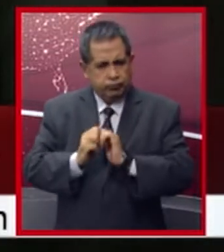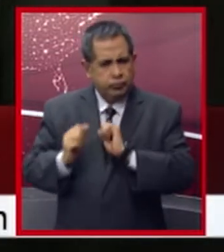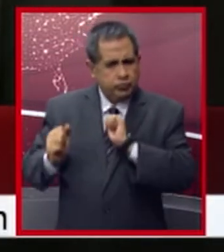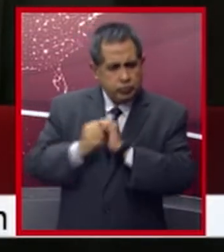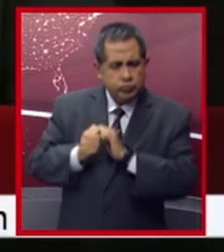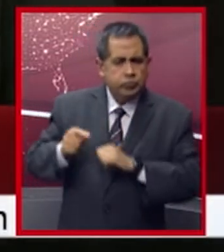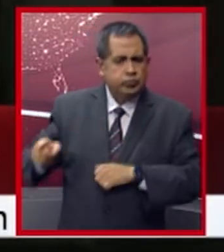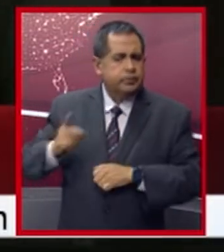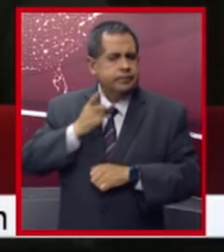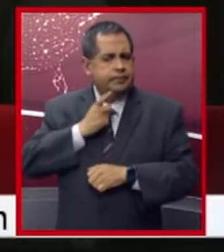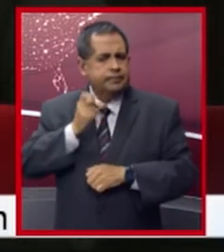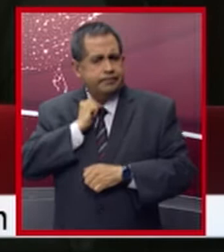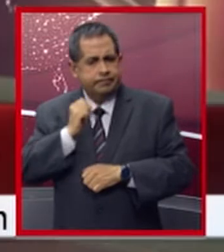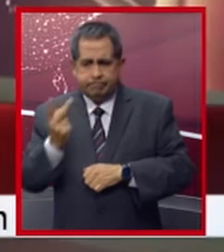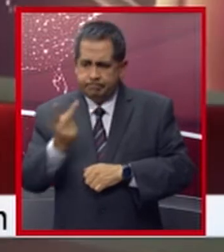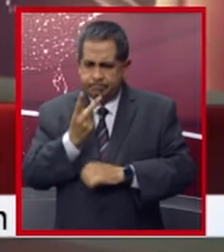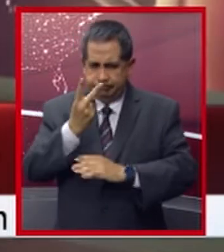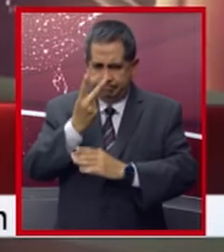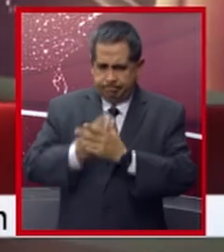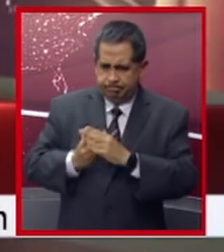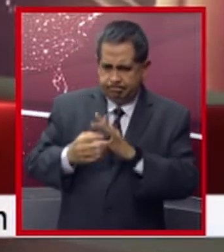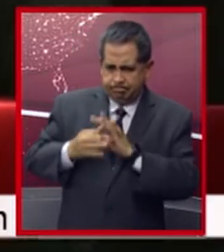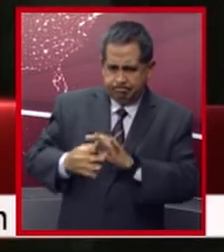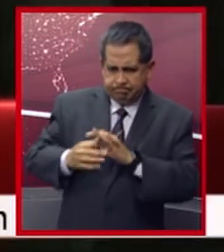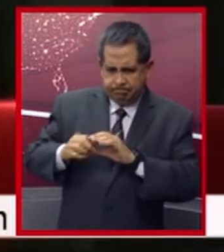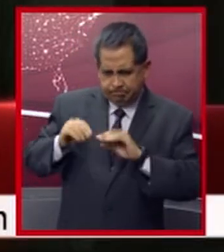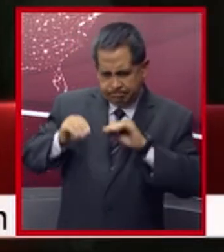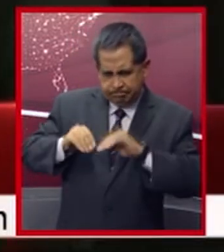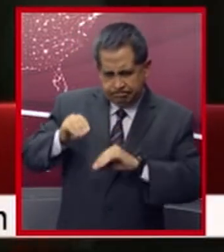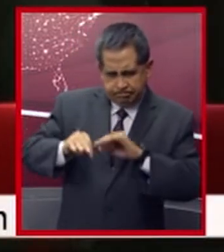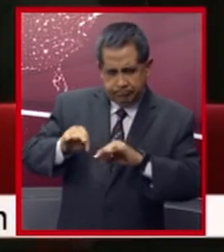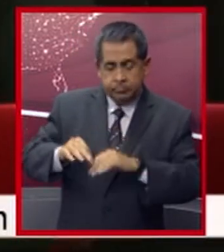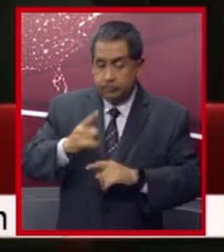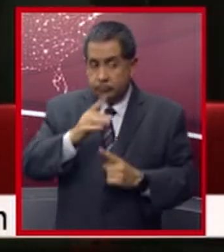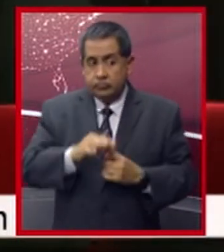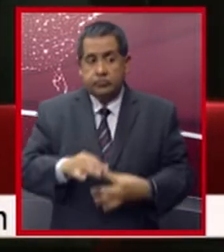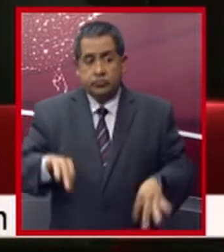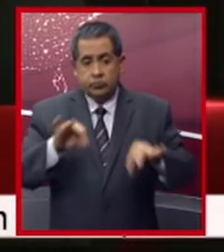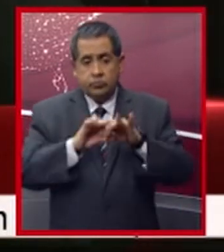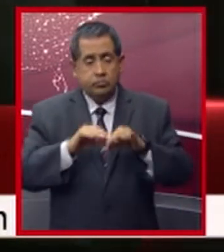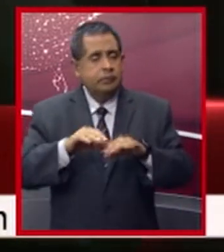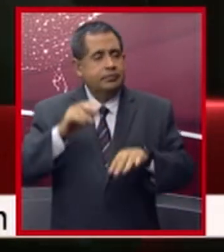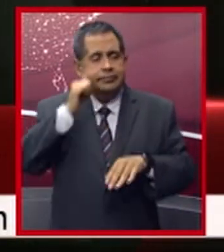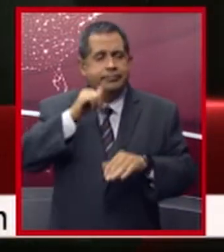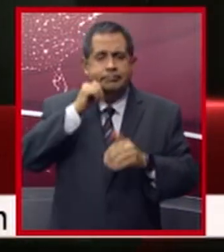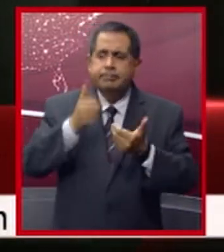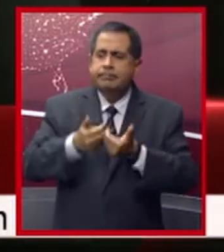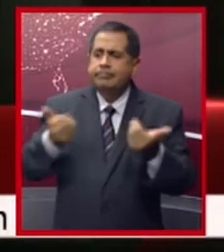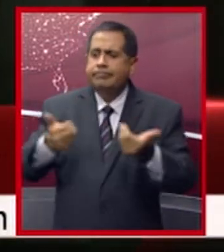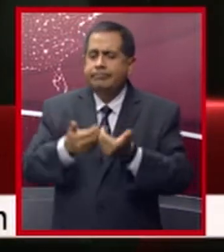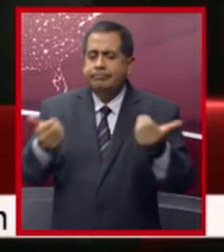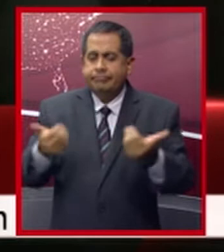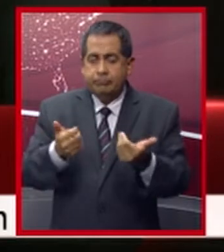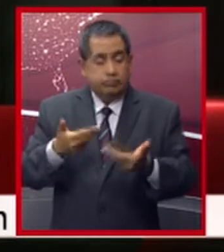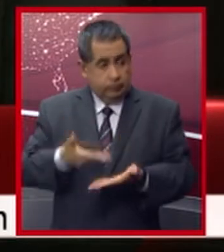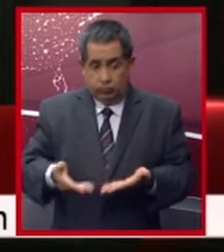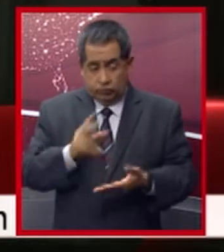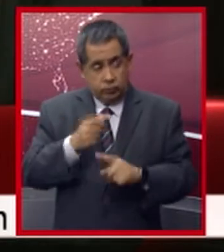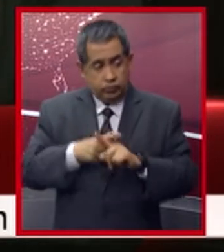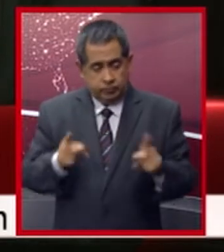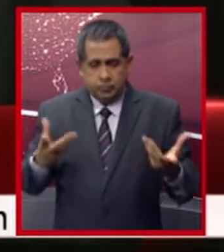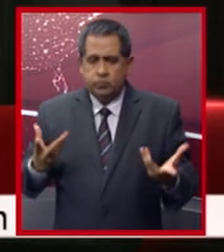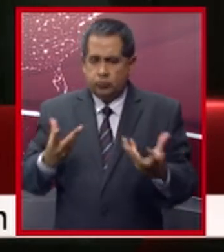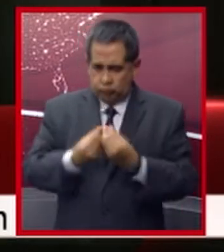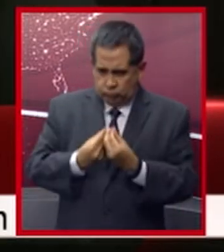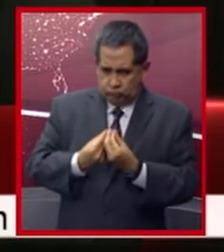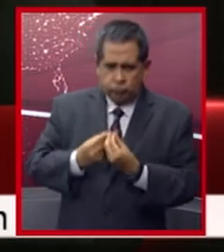conjunta, coordinada con los senadores. Sí. Hay que destacarlo porque hay pocas cosas que se están trabajando de manera coordinada. De tal manera